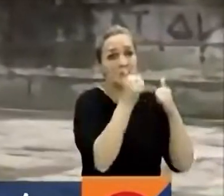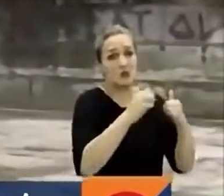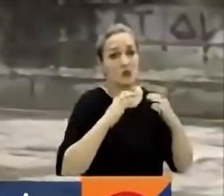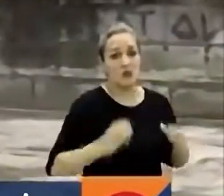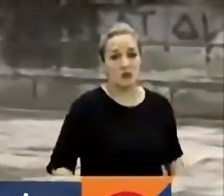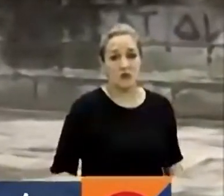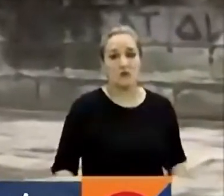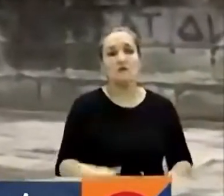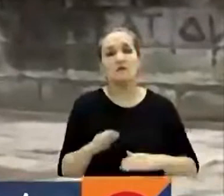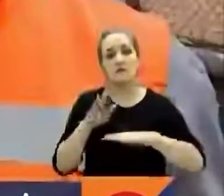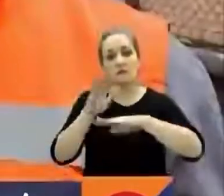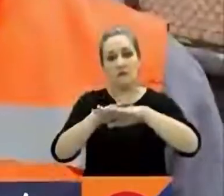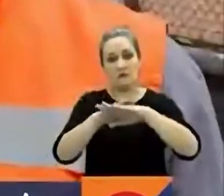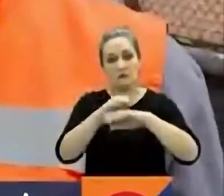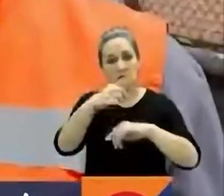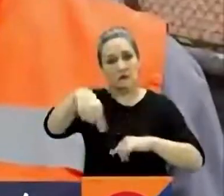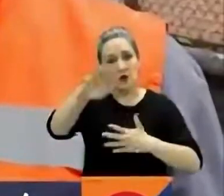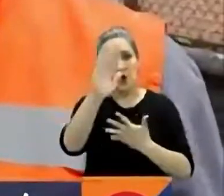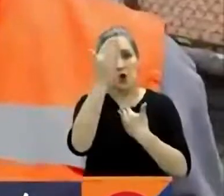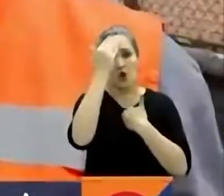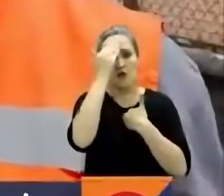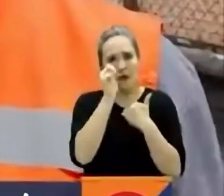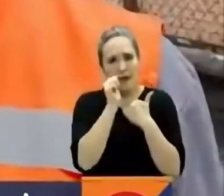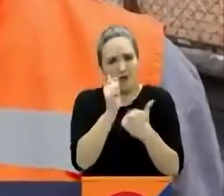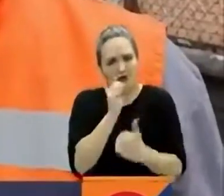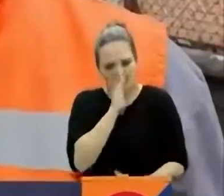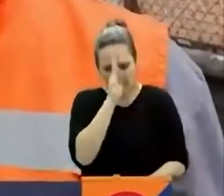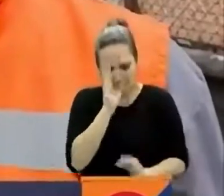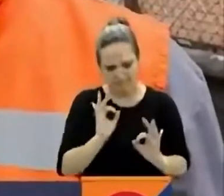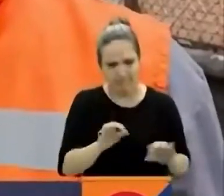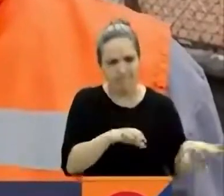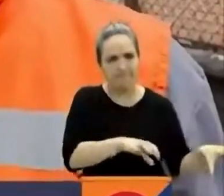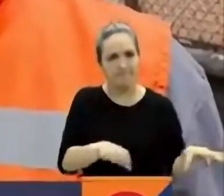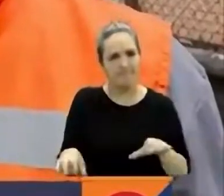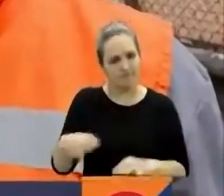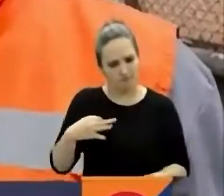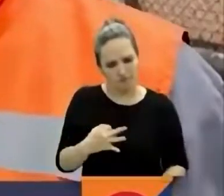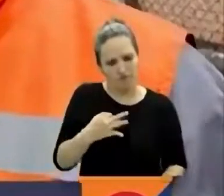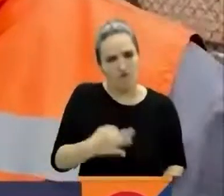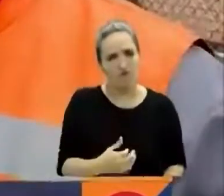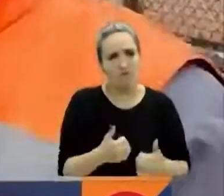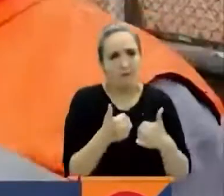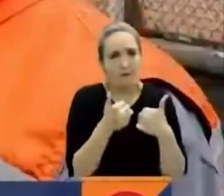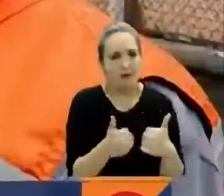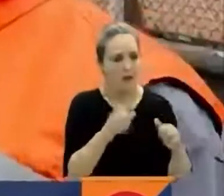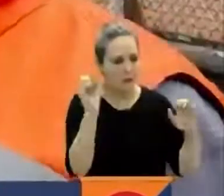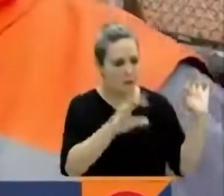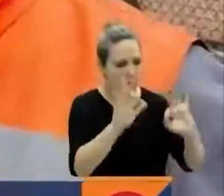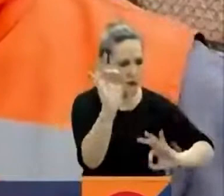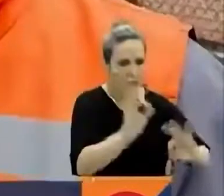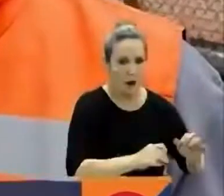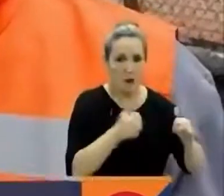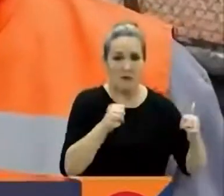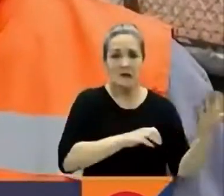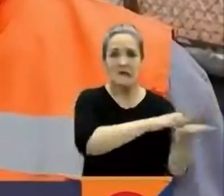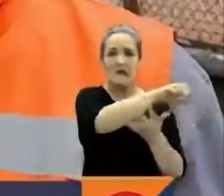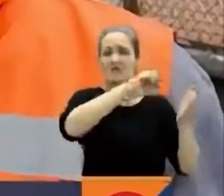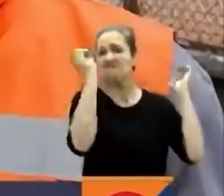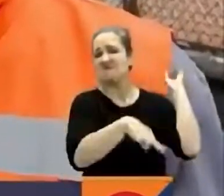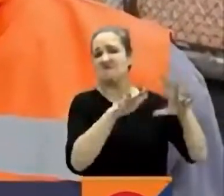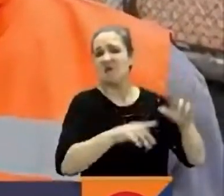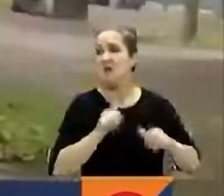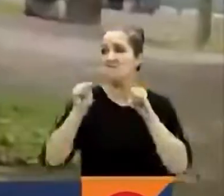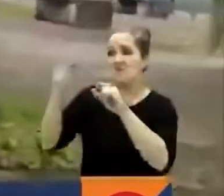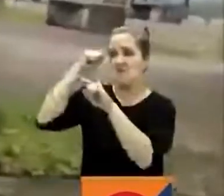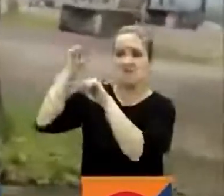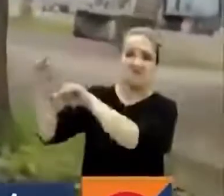un llamado a la conciencia, a la cultura ciudadana, a la correcta presentación y disposición de residuos para que estos panoramas en estas vías principales no